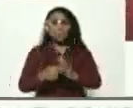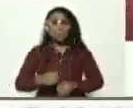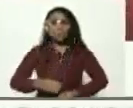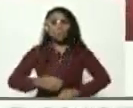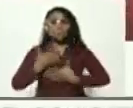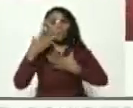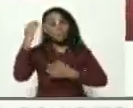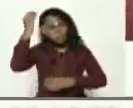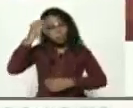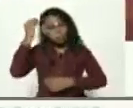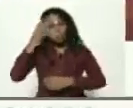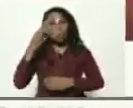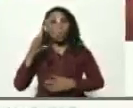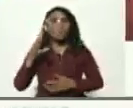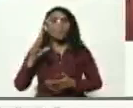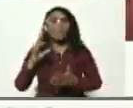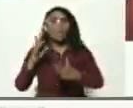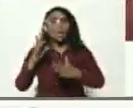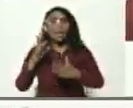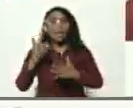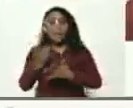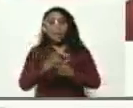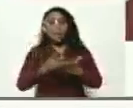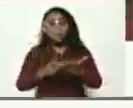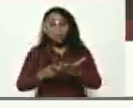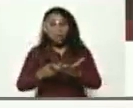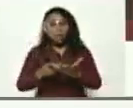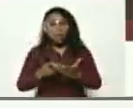el pensamiento y la doctrina de Simón Bolívar.